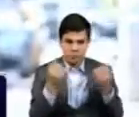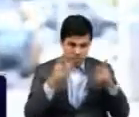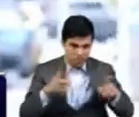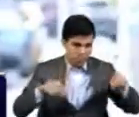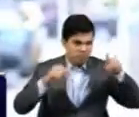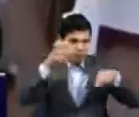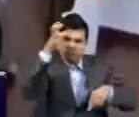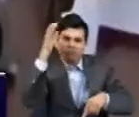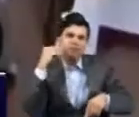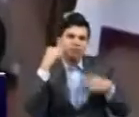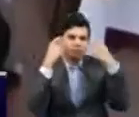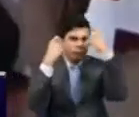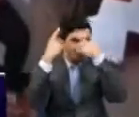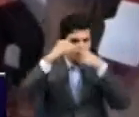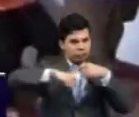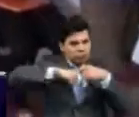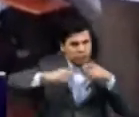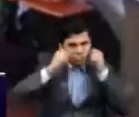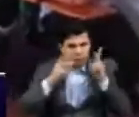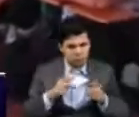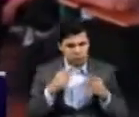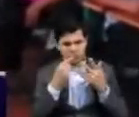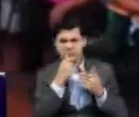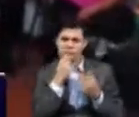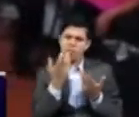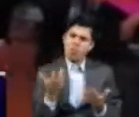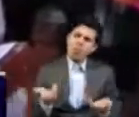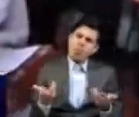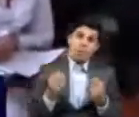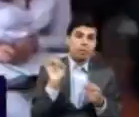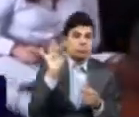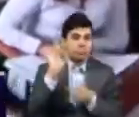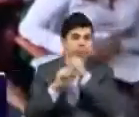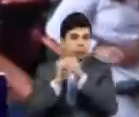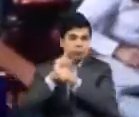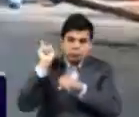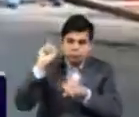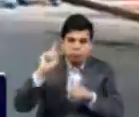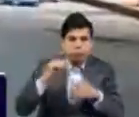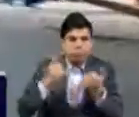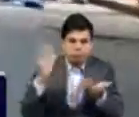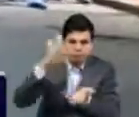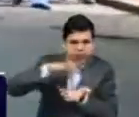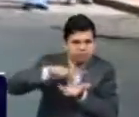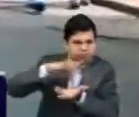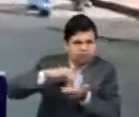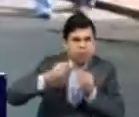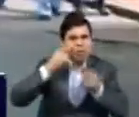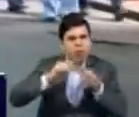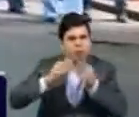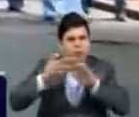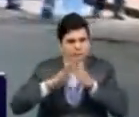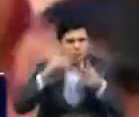tema y defensores de los derechos humanos es inexplicable que por más de 15 años no se haya registrado este encuentro para hablar de paz y